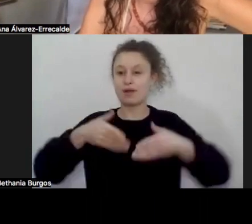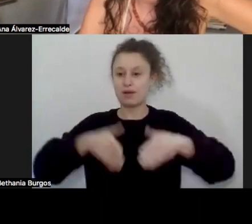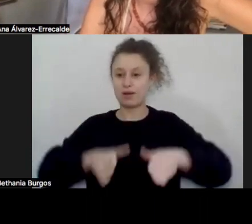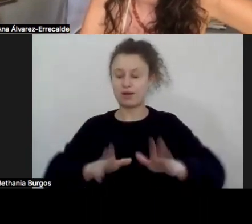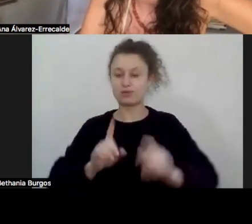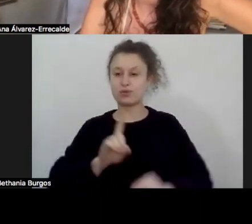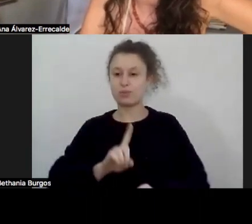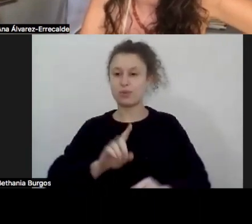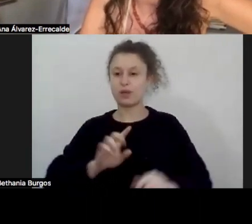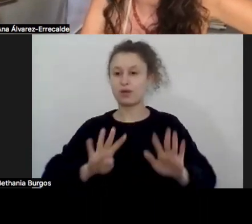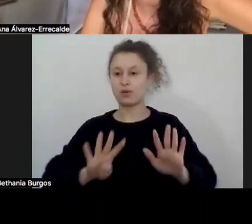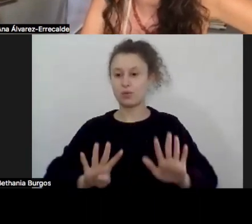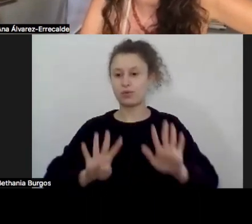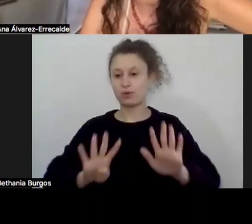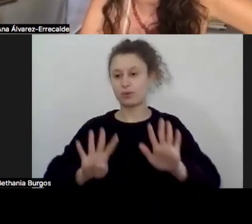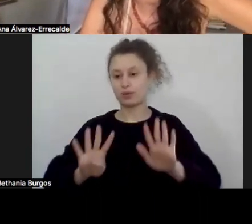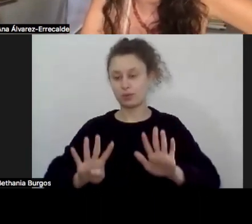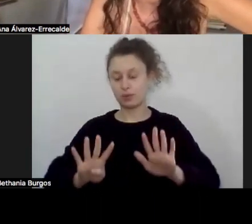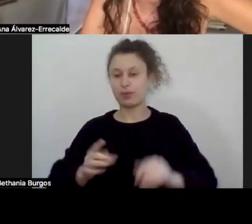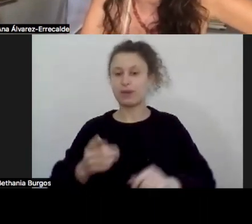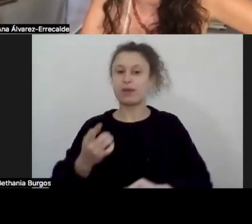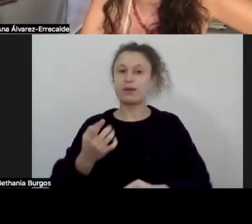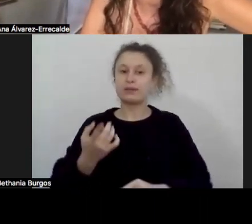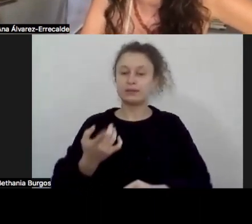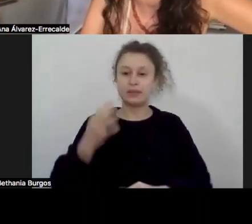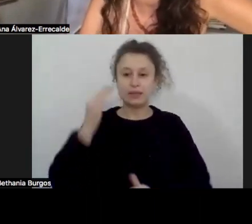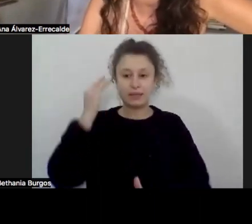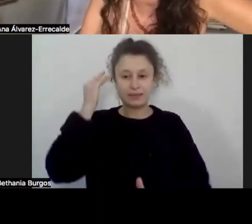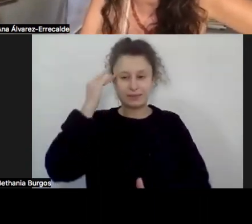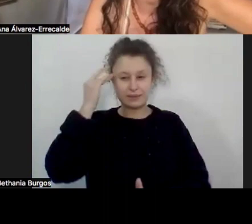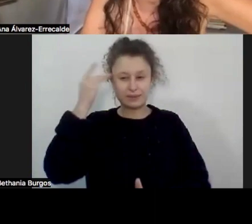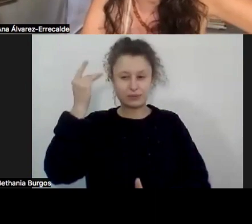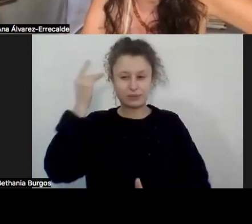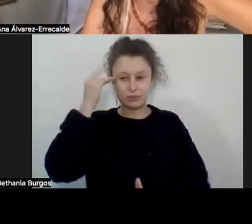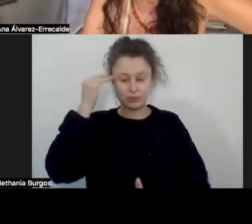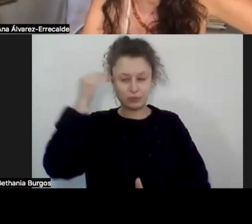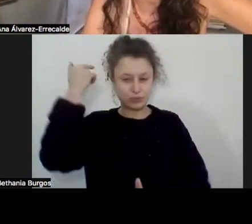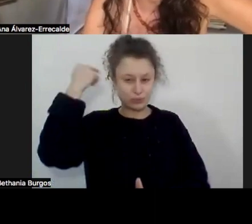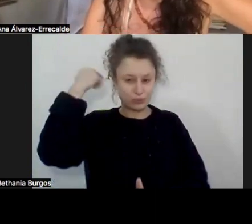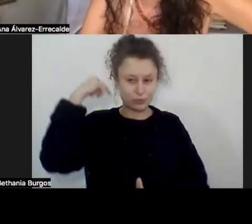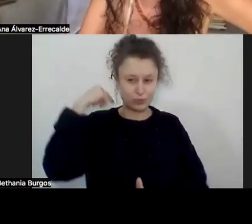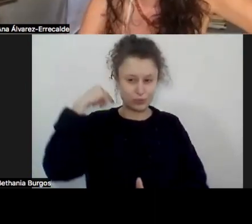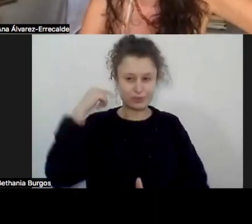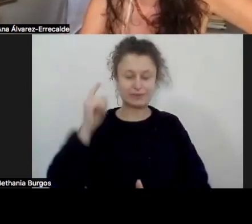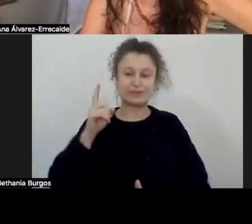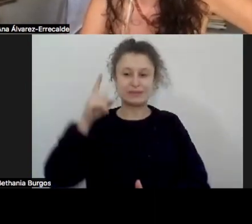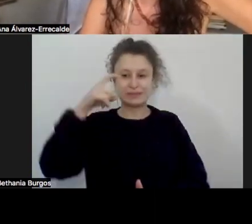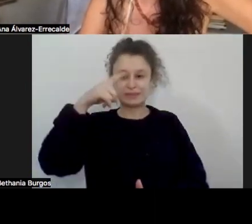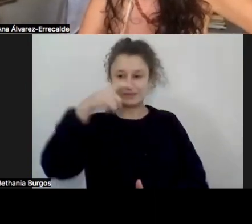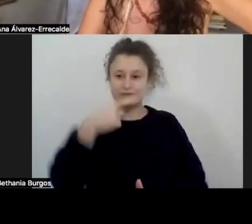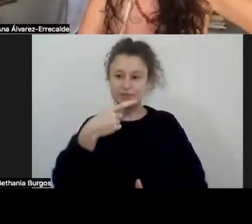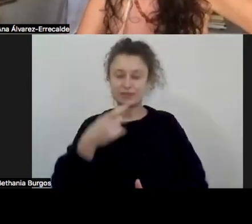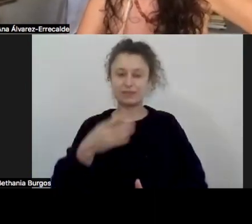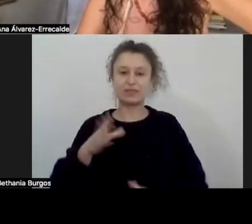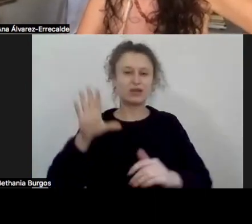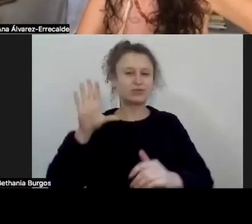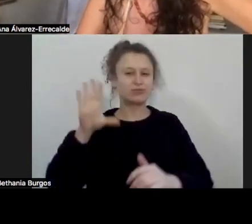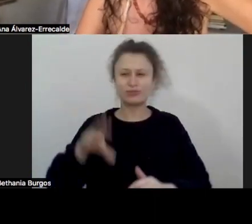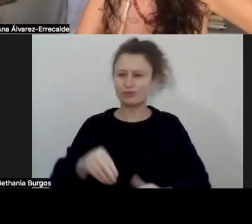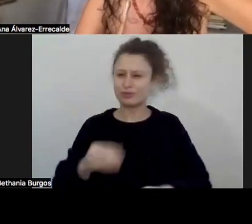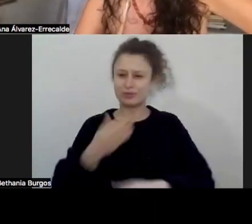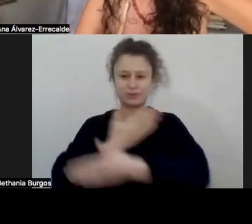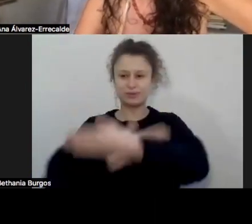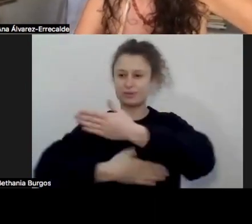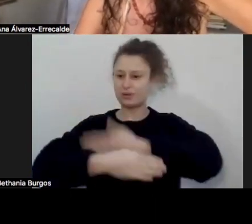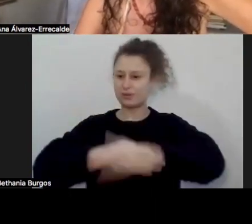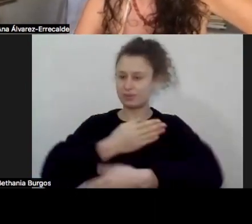y con una condición neurológica muy compleja en donde tenía total discapacidad.